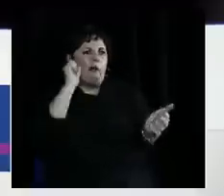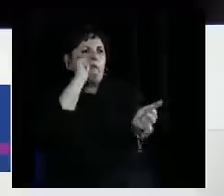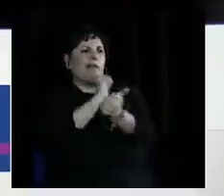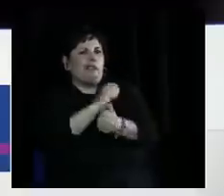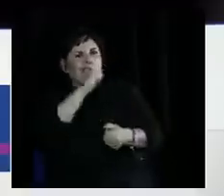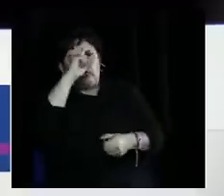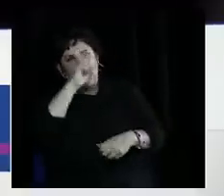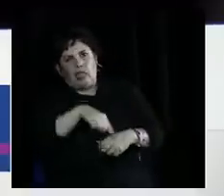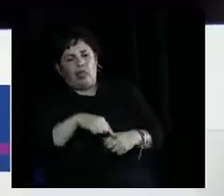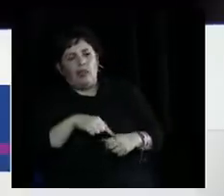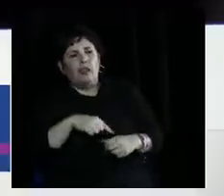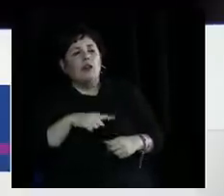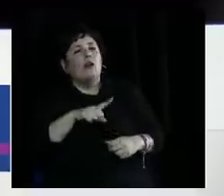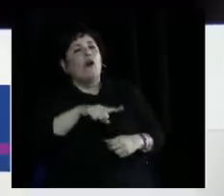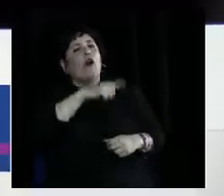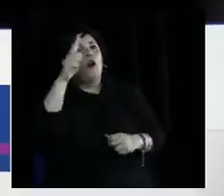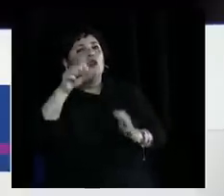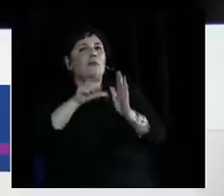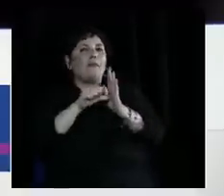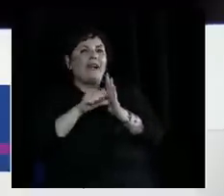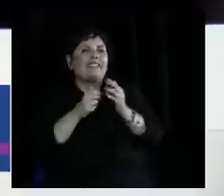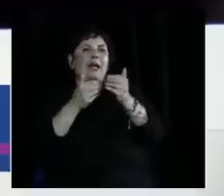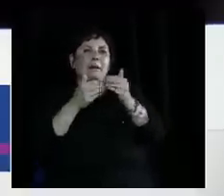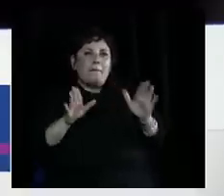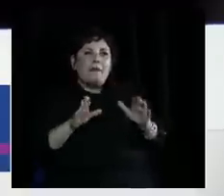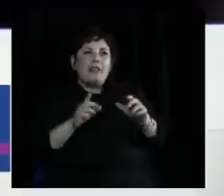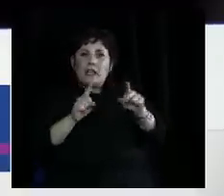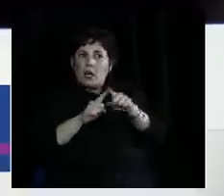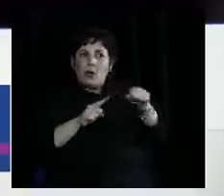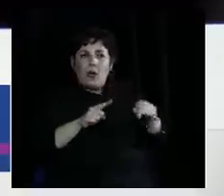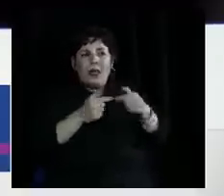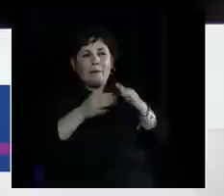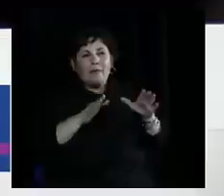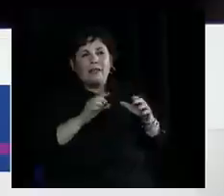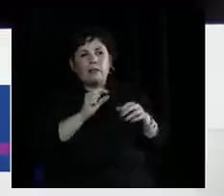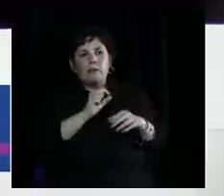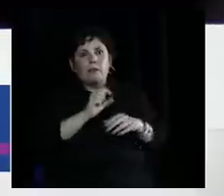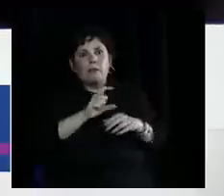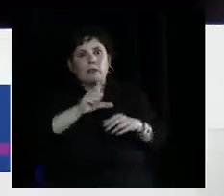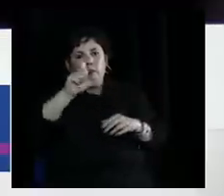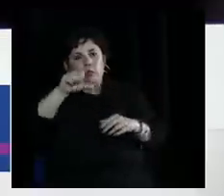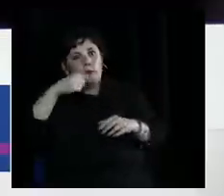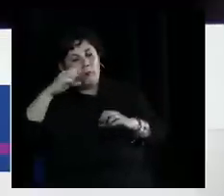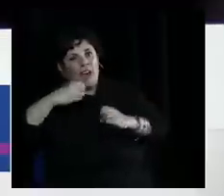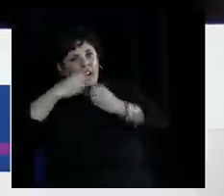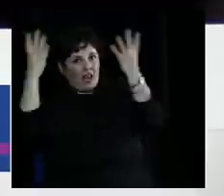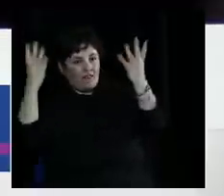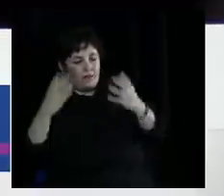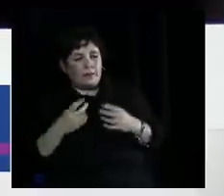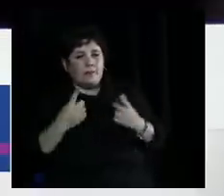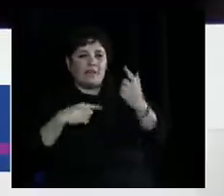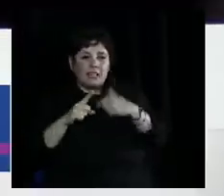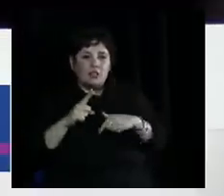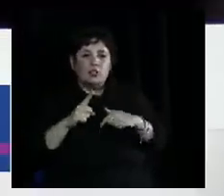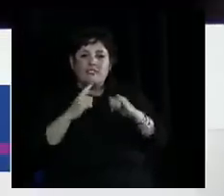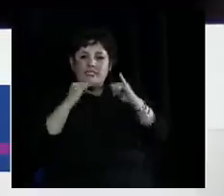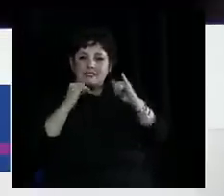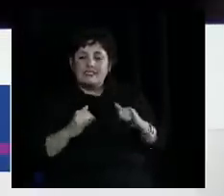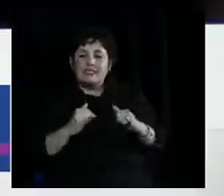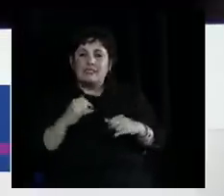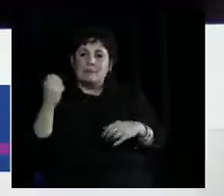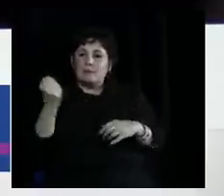arbitrarias. Pero en otros países empezaron por donde estamos nosotros y terminaron en situaciones más graves. Entonces es